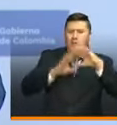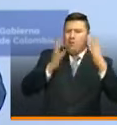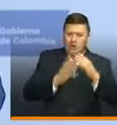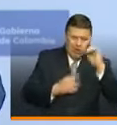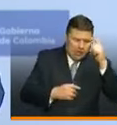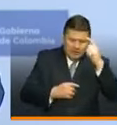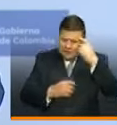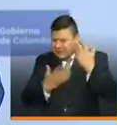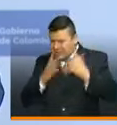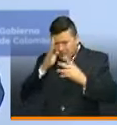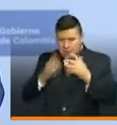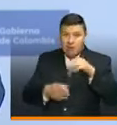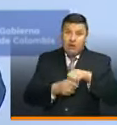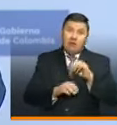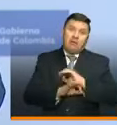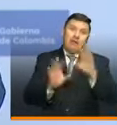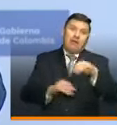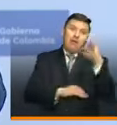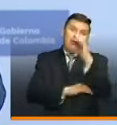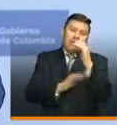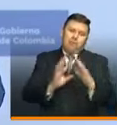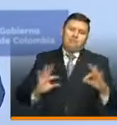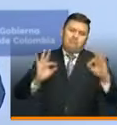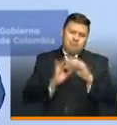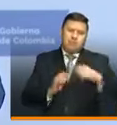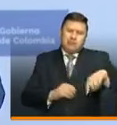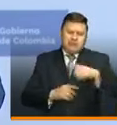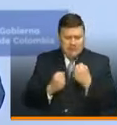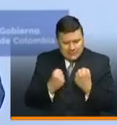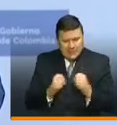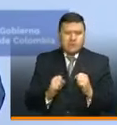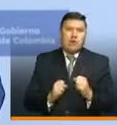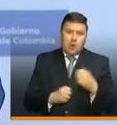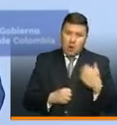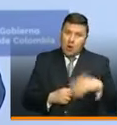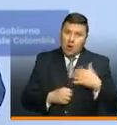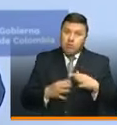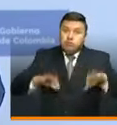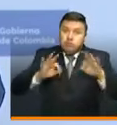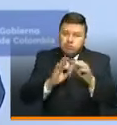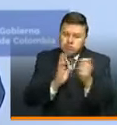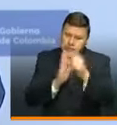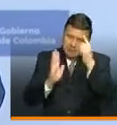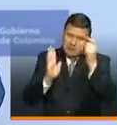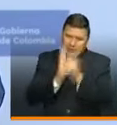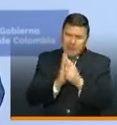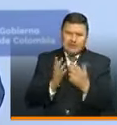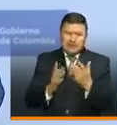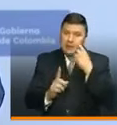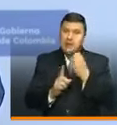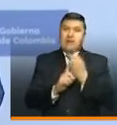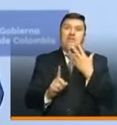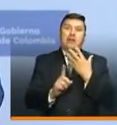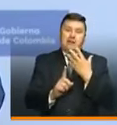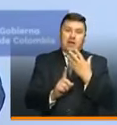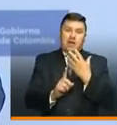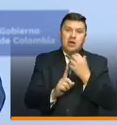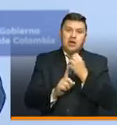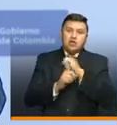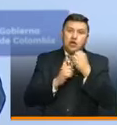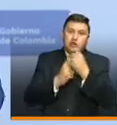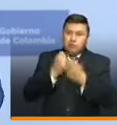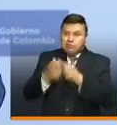y claramente aquí en Colombia son importantísimos. Estos esfuerzos tienen un rol marcado en mitigar el impacto socioeconómico y un rol